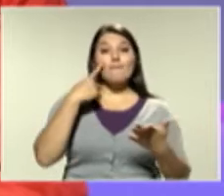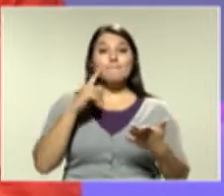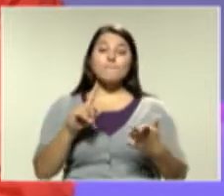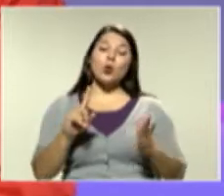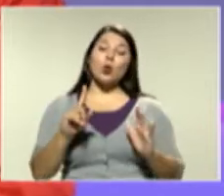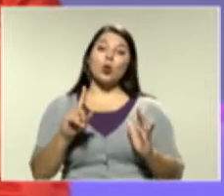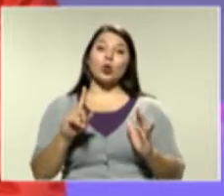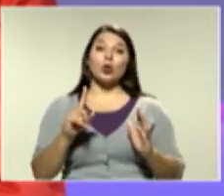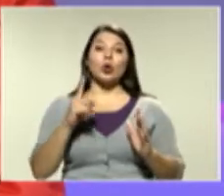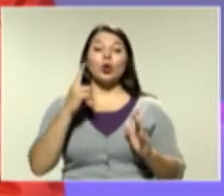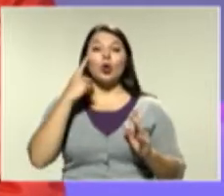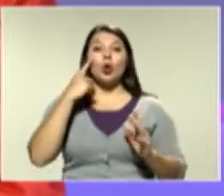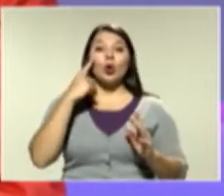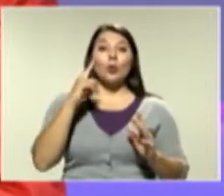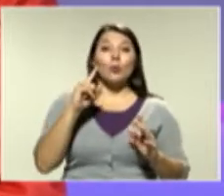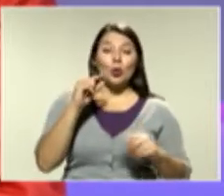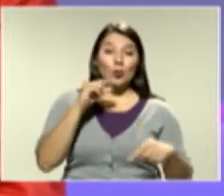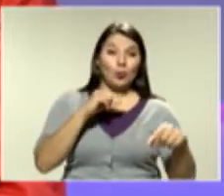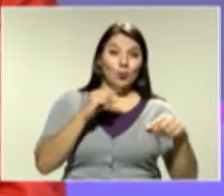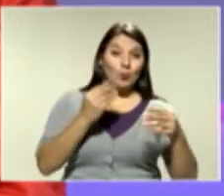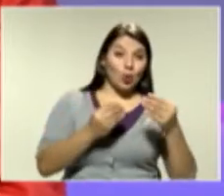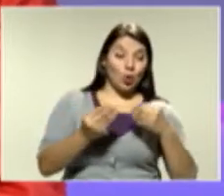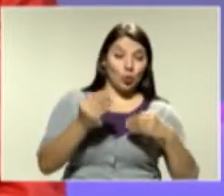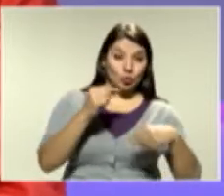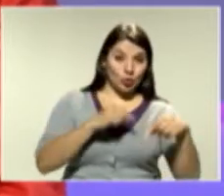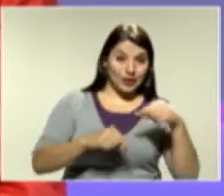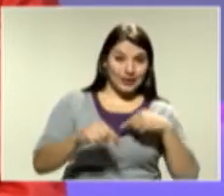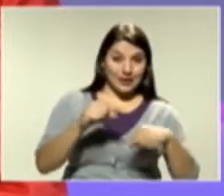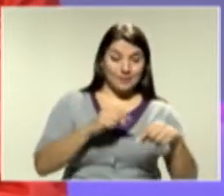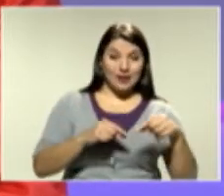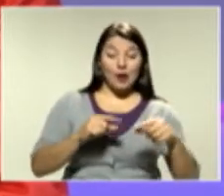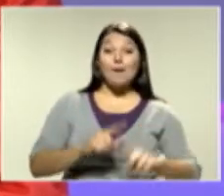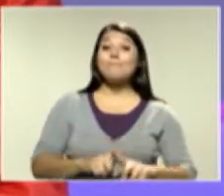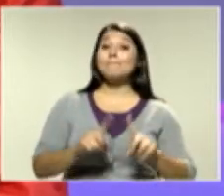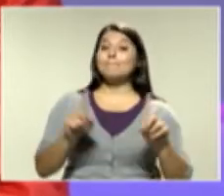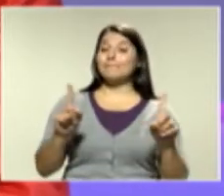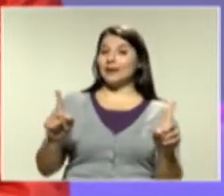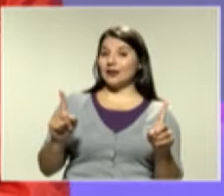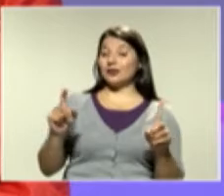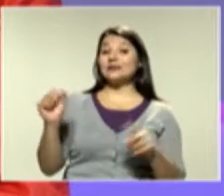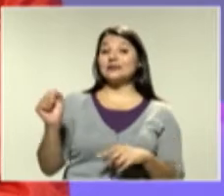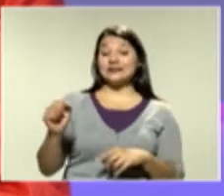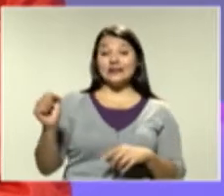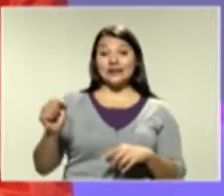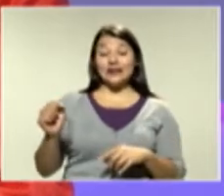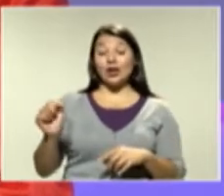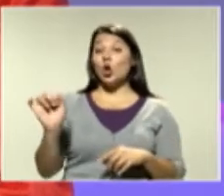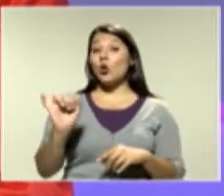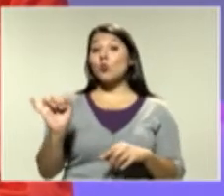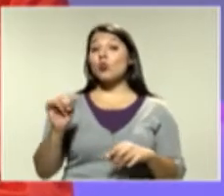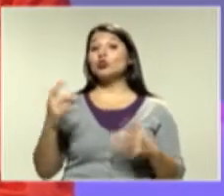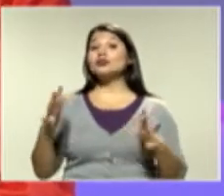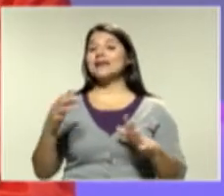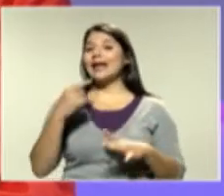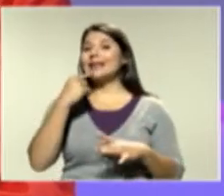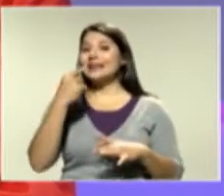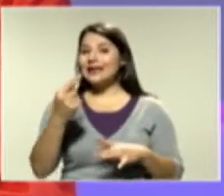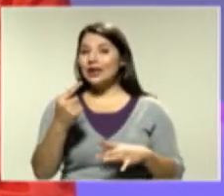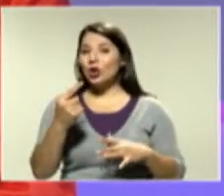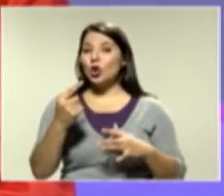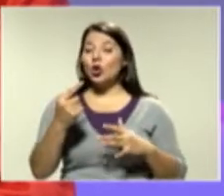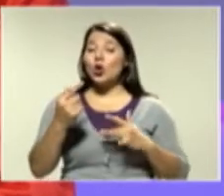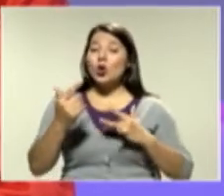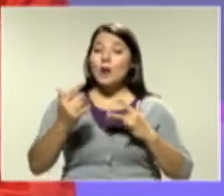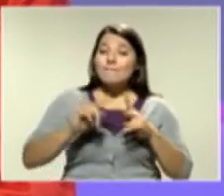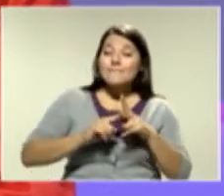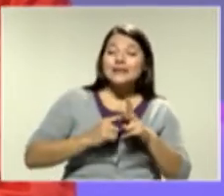toxicidad aguda al utilizar este nematicida, pero sí, como les dije, los síntomas se